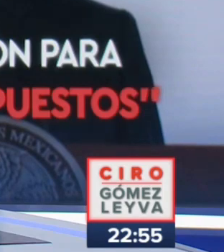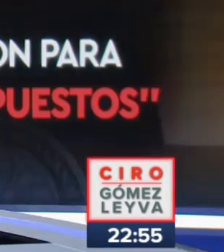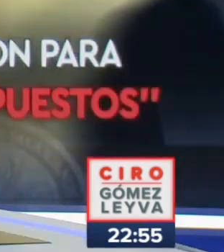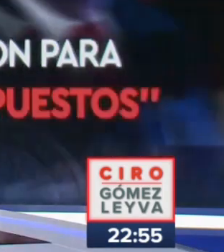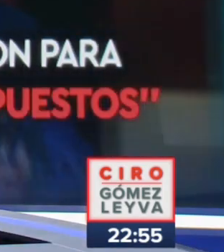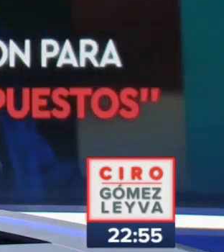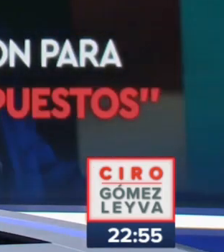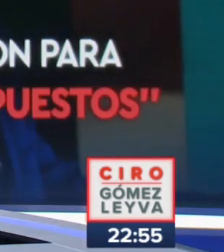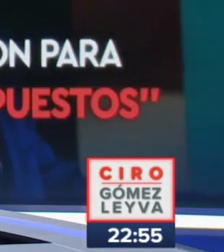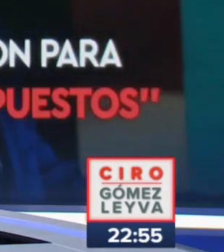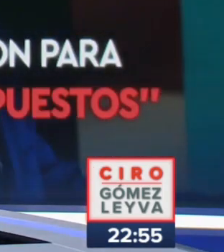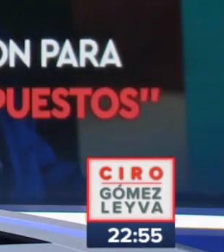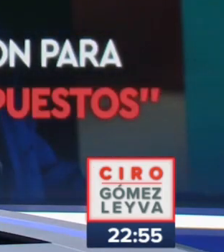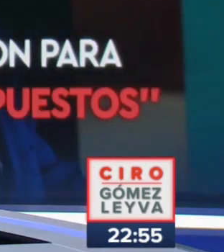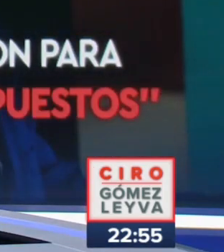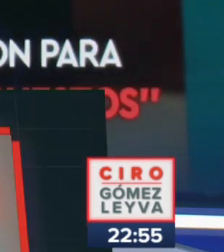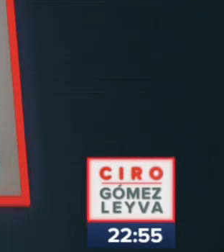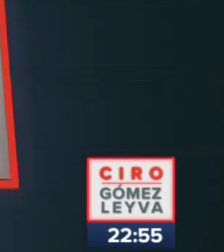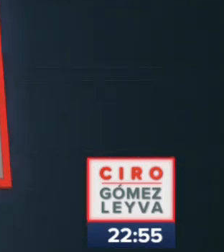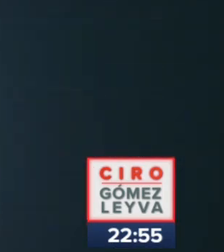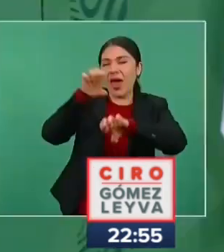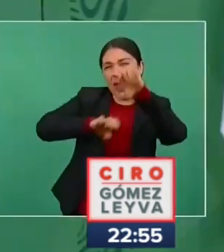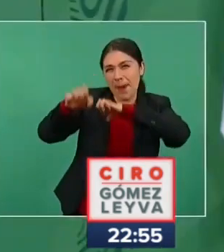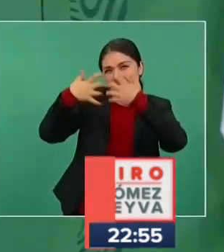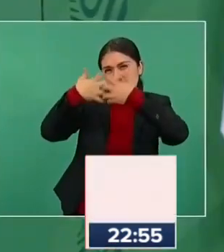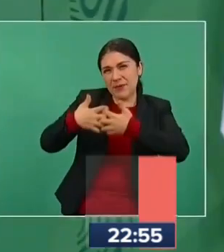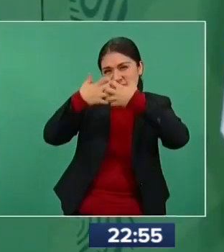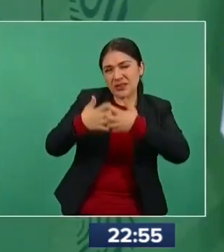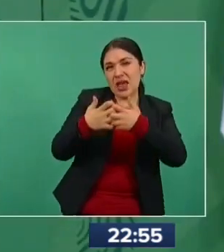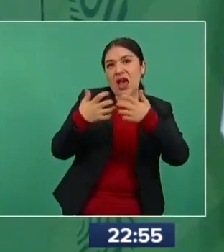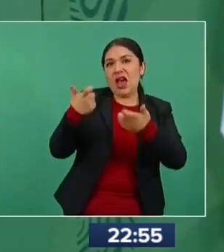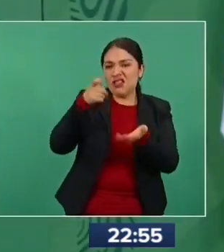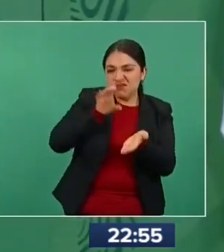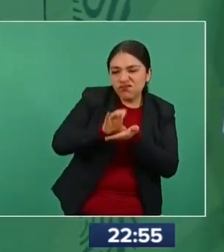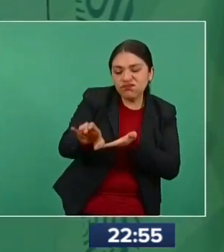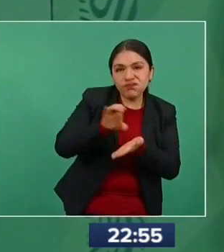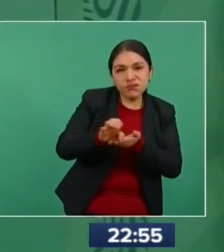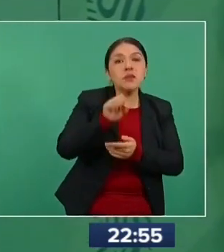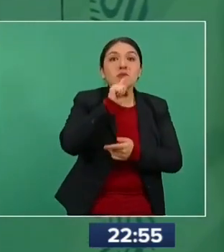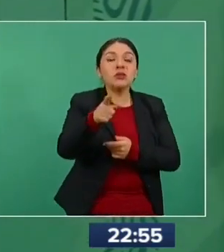López Obrador en la mañana. ¿Cómo una empresa